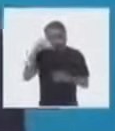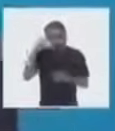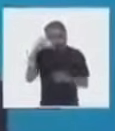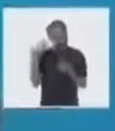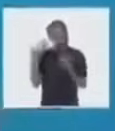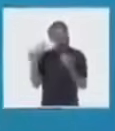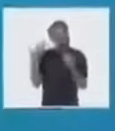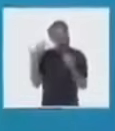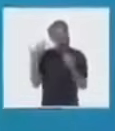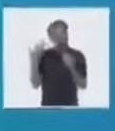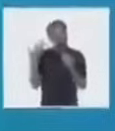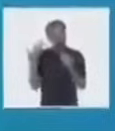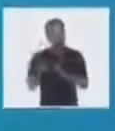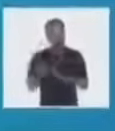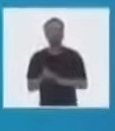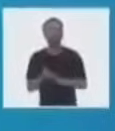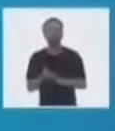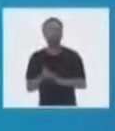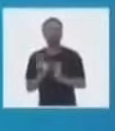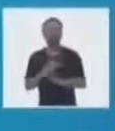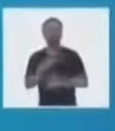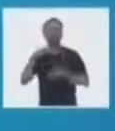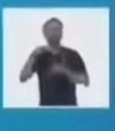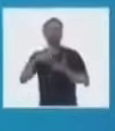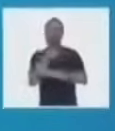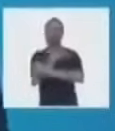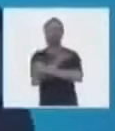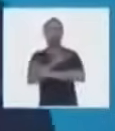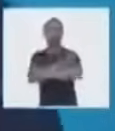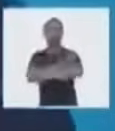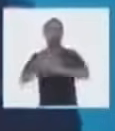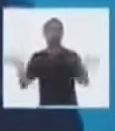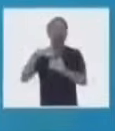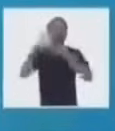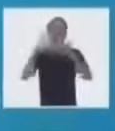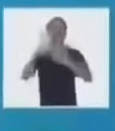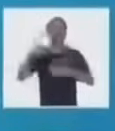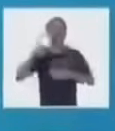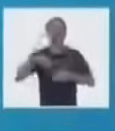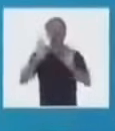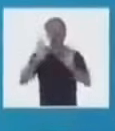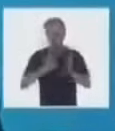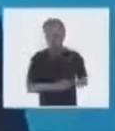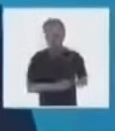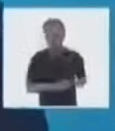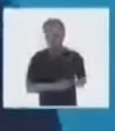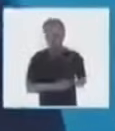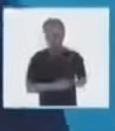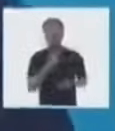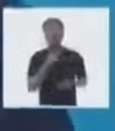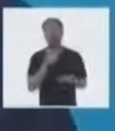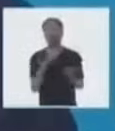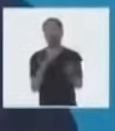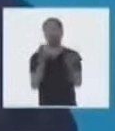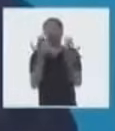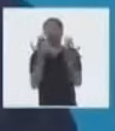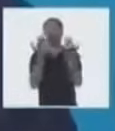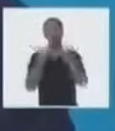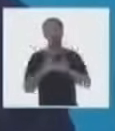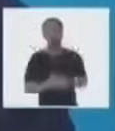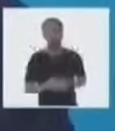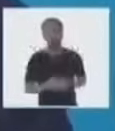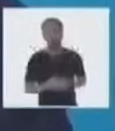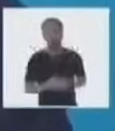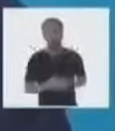hacer es dolarizar. Y además, el voto de él, si vos lo analizás, es heterogéneo. Tiene un sector claramente facho, el sector que